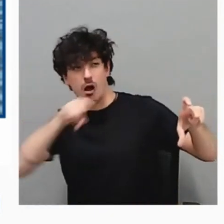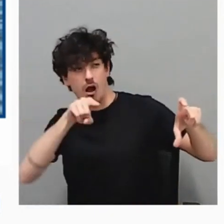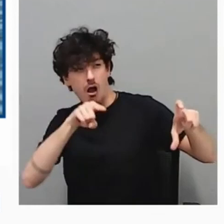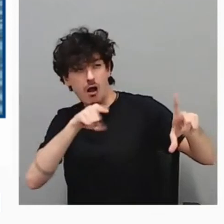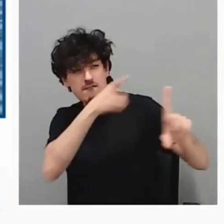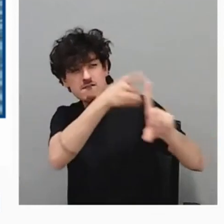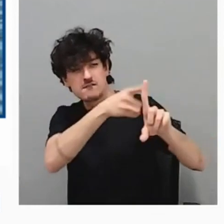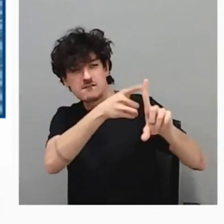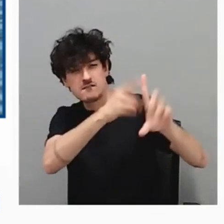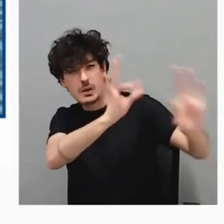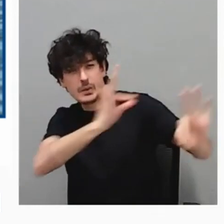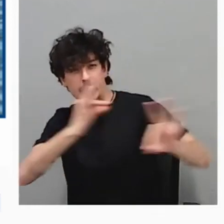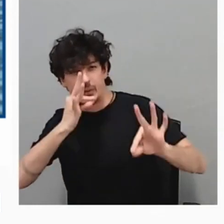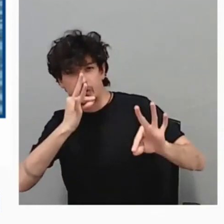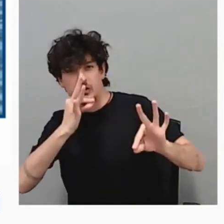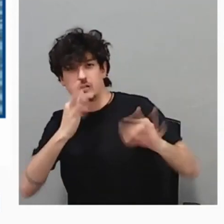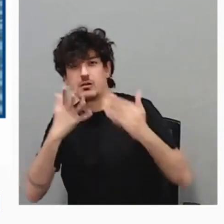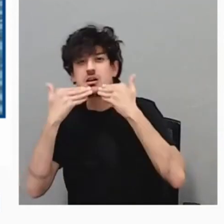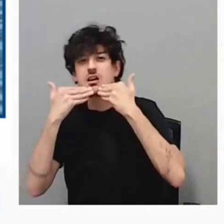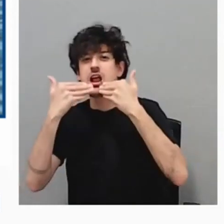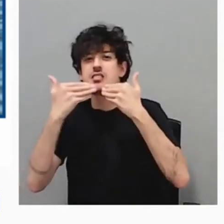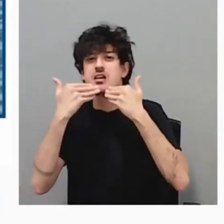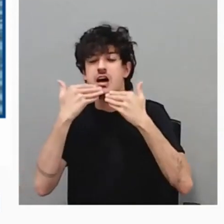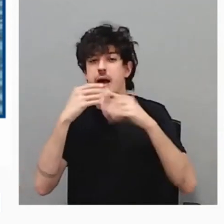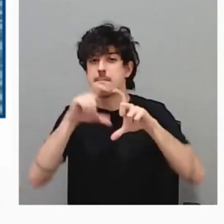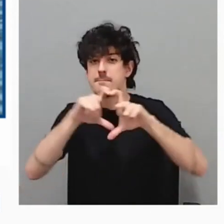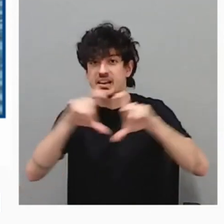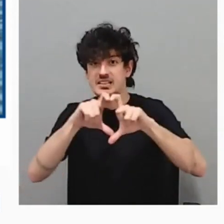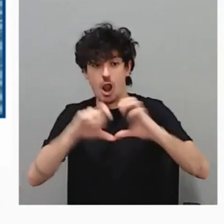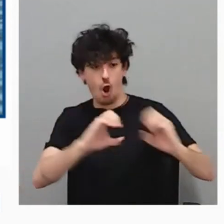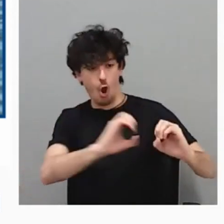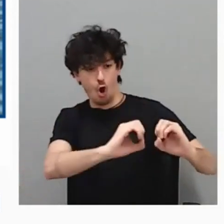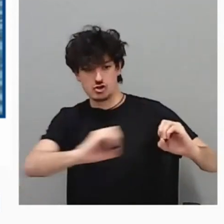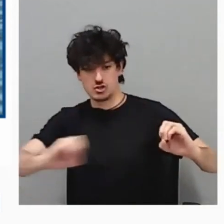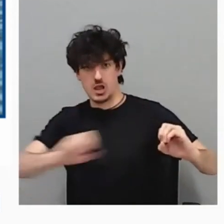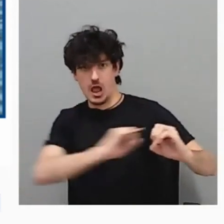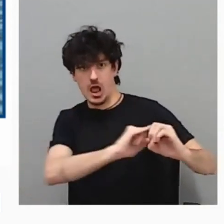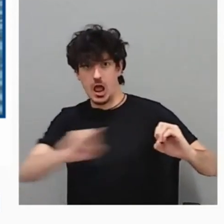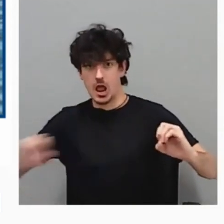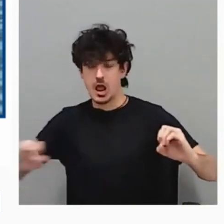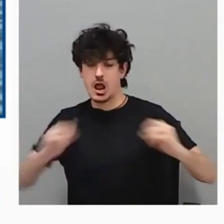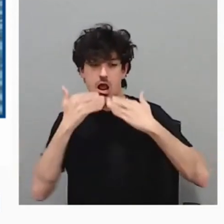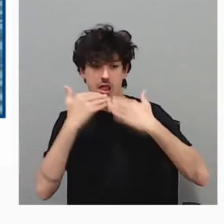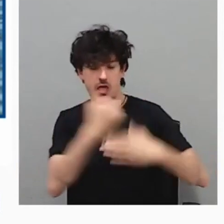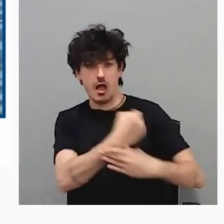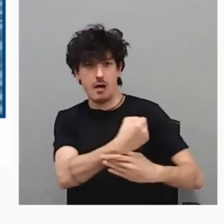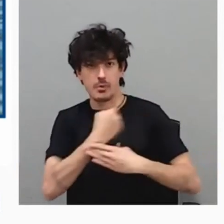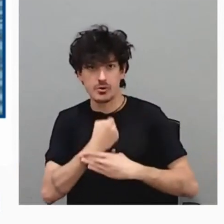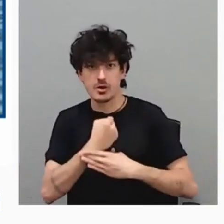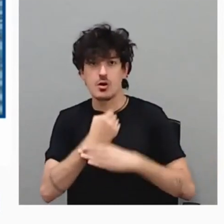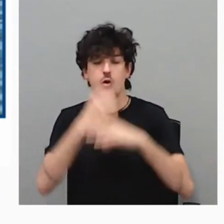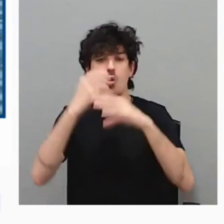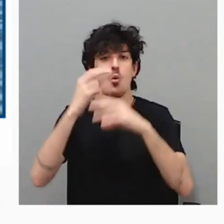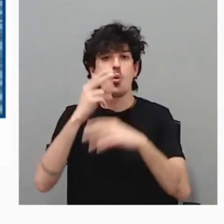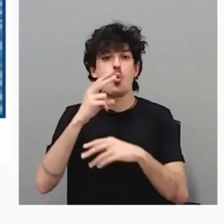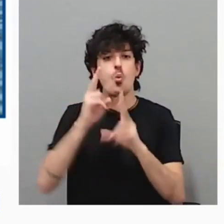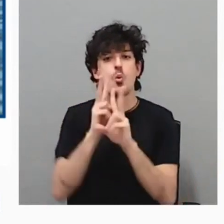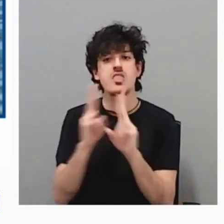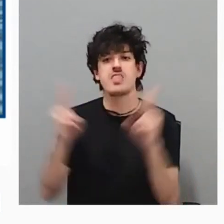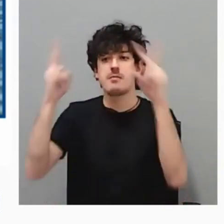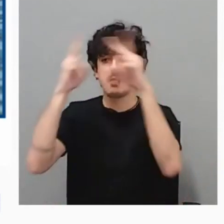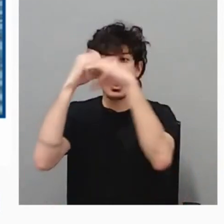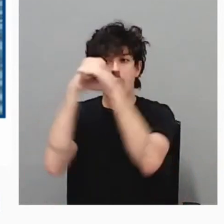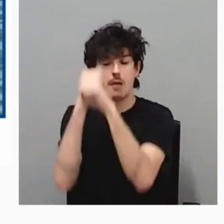emprendedores que tienen ahí sus logos, que nos han ayudado a llegar aquí. UNICEF Lab y UNICEF Innovación es el resultado del trabajo de mucha